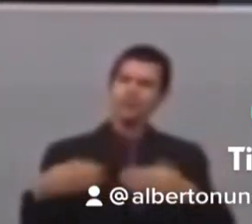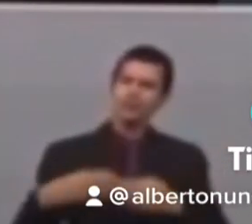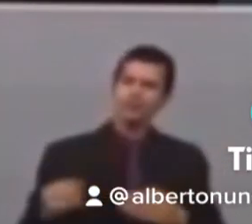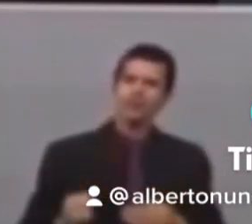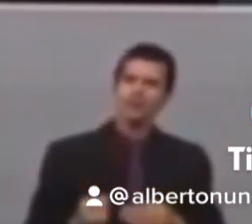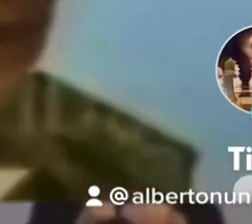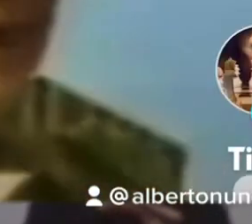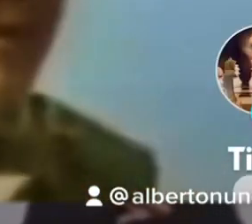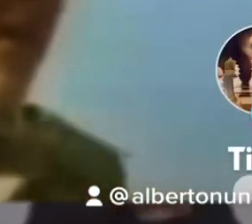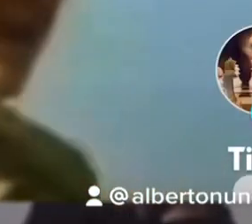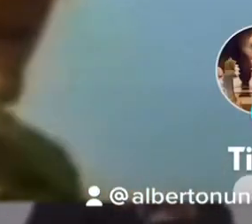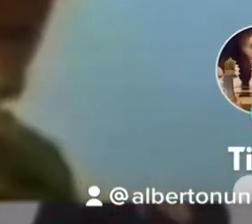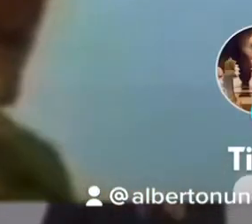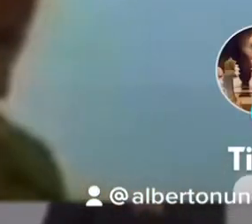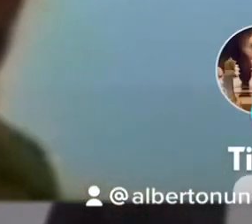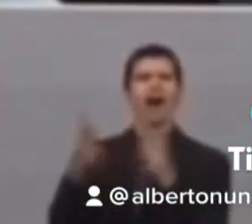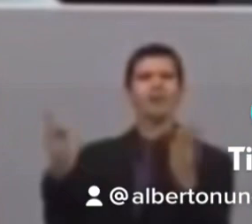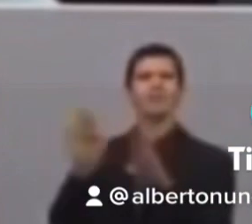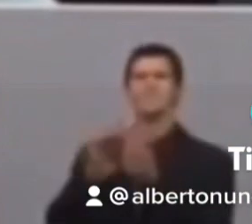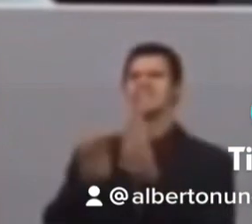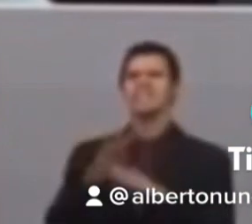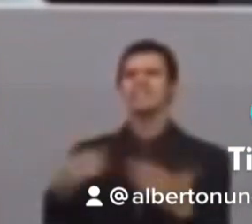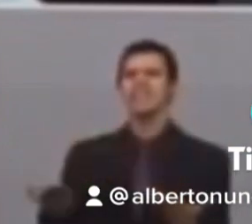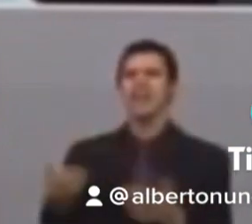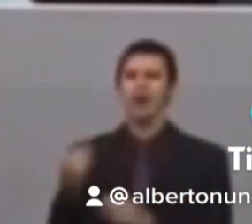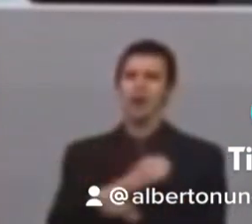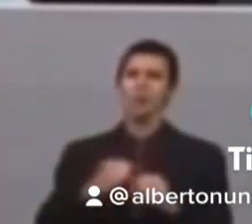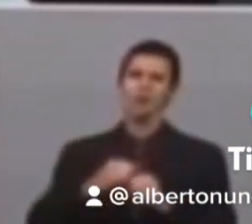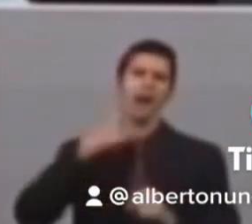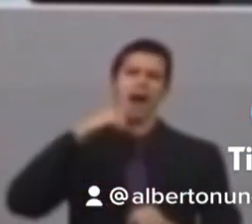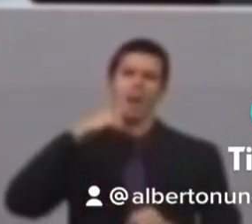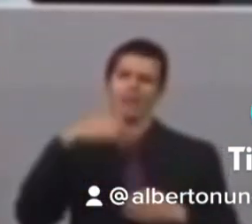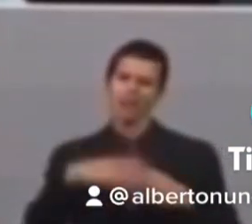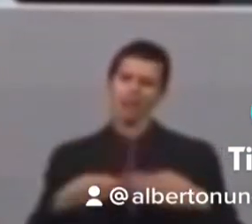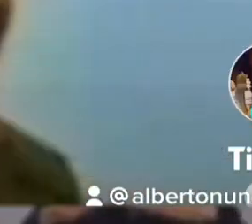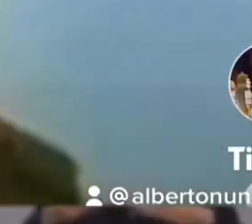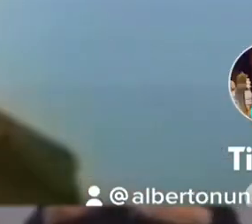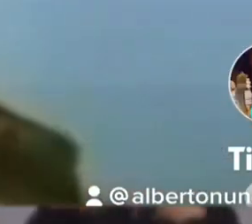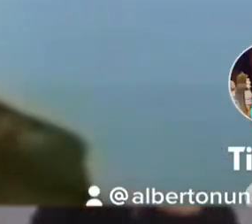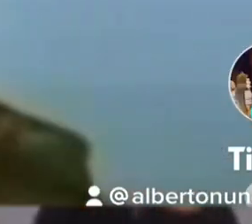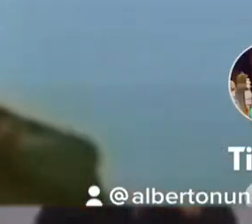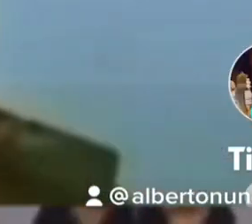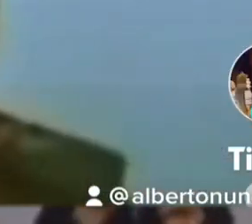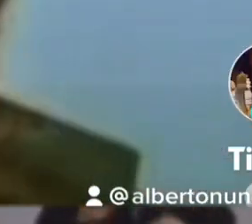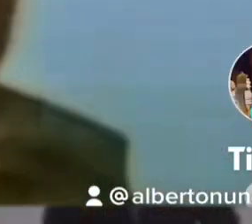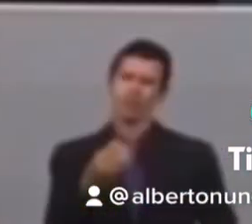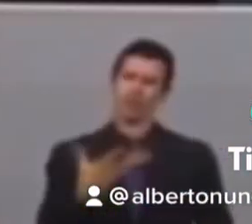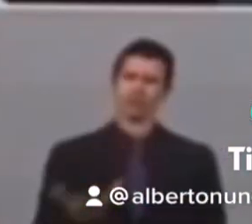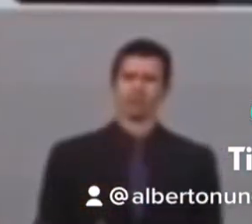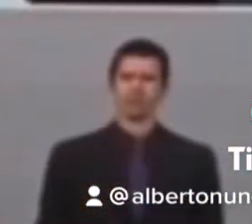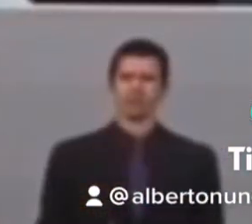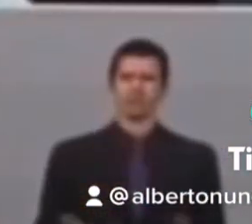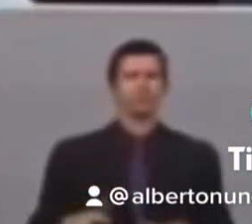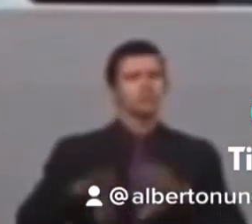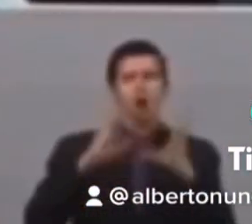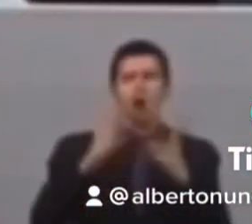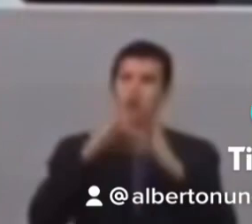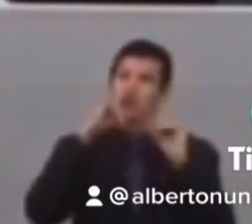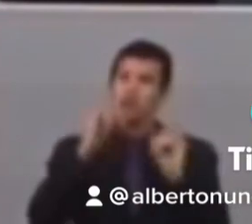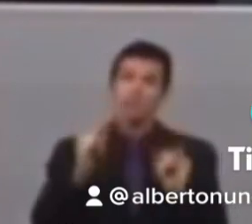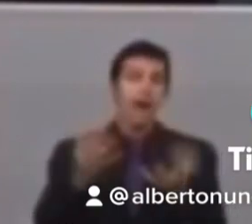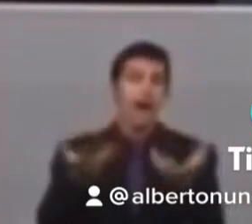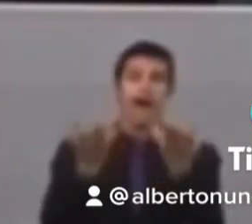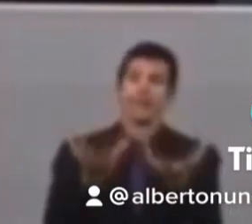mantener. Y hay que producir leche. A un costo tremendo. Para que se la tomen. Un nivel de ventas en